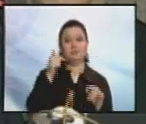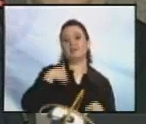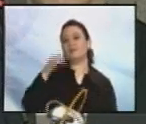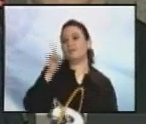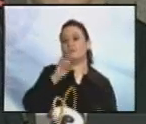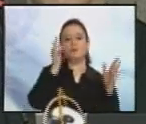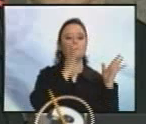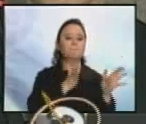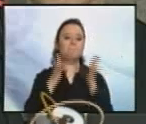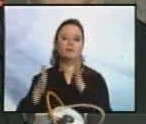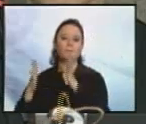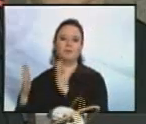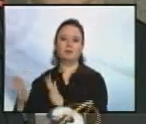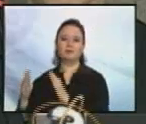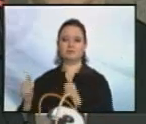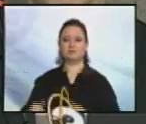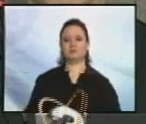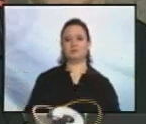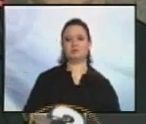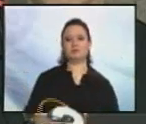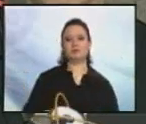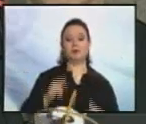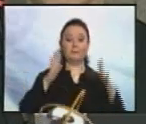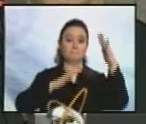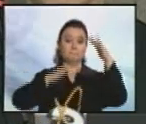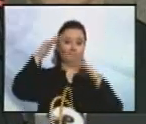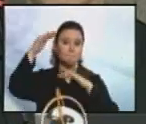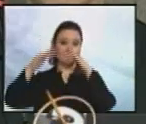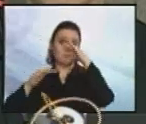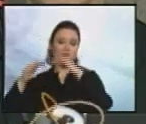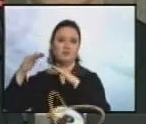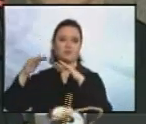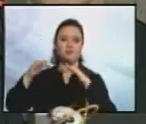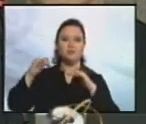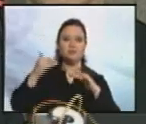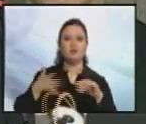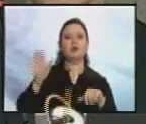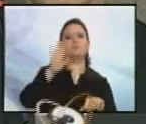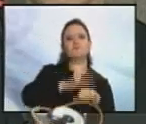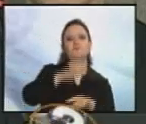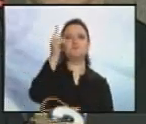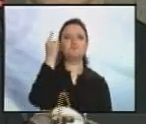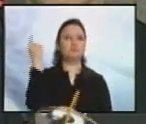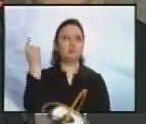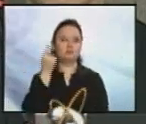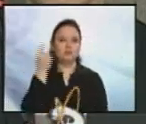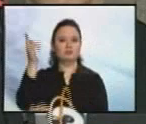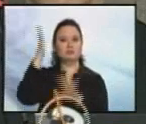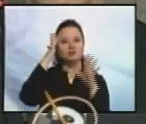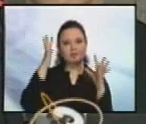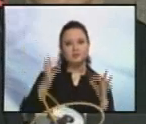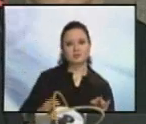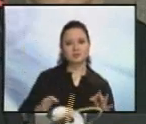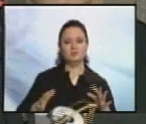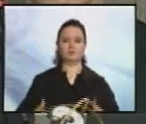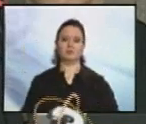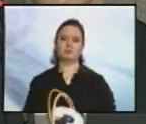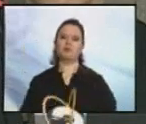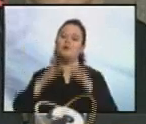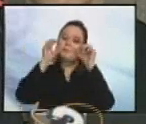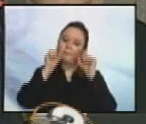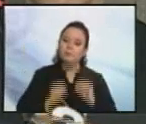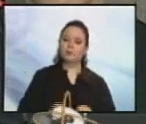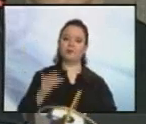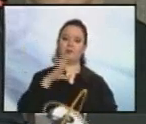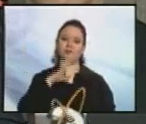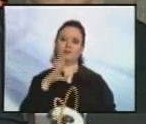estuvieron preparados para medir el costo que esa decisión pudiera